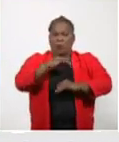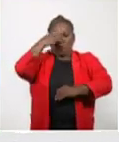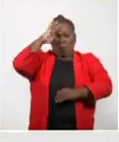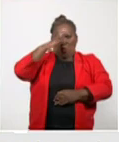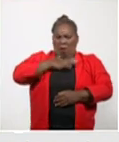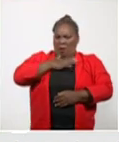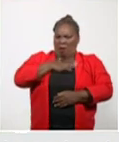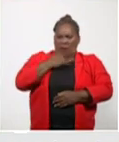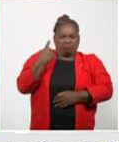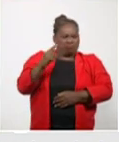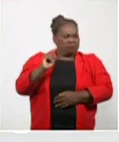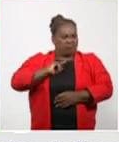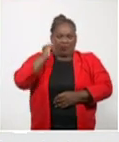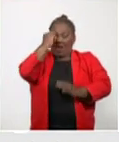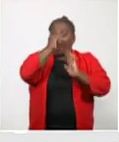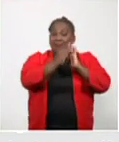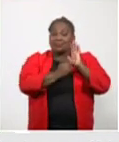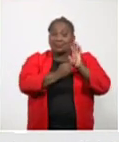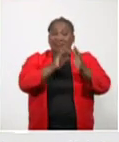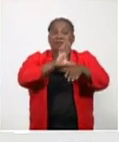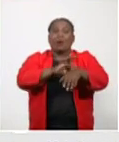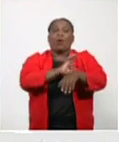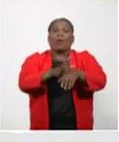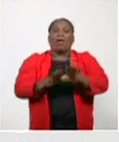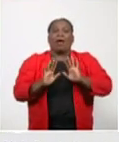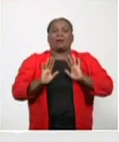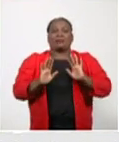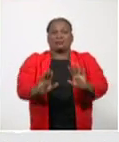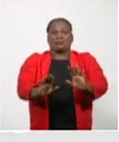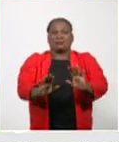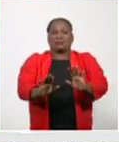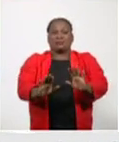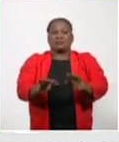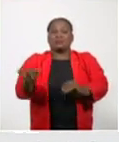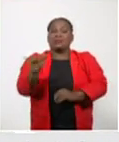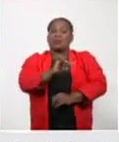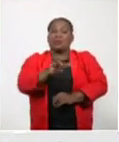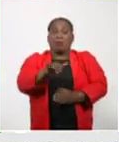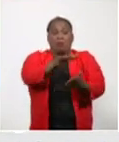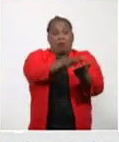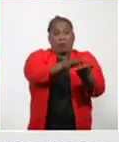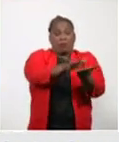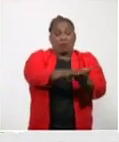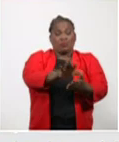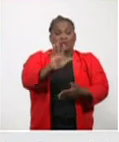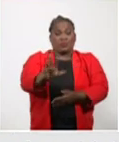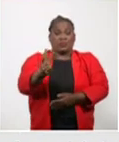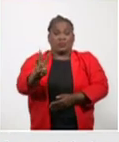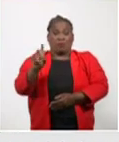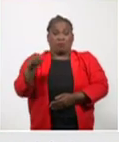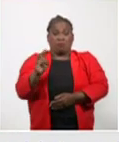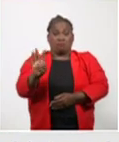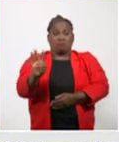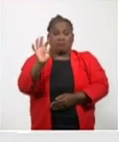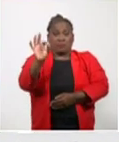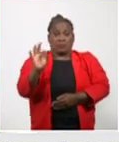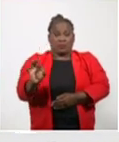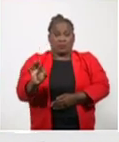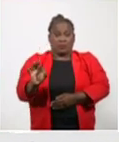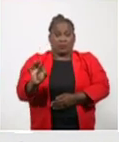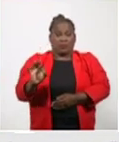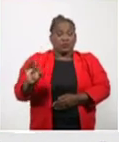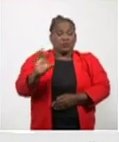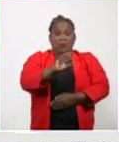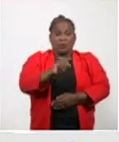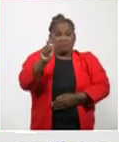la característica de esta enfermedad. Y en el acumulado el 53,4% de todos los